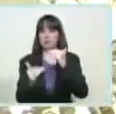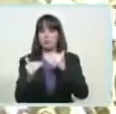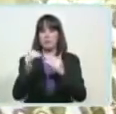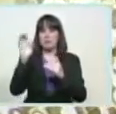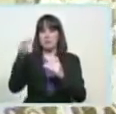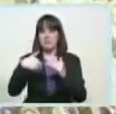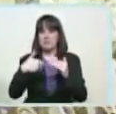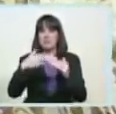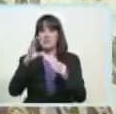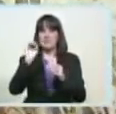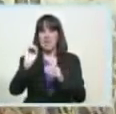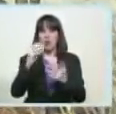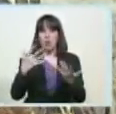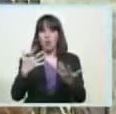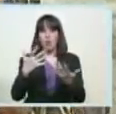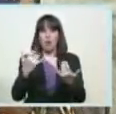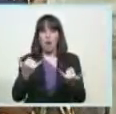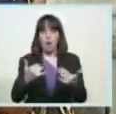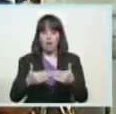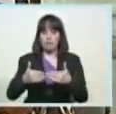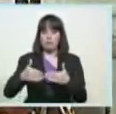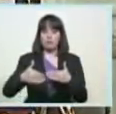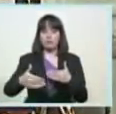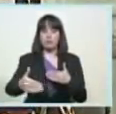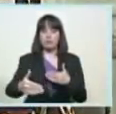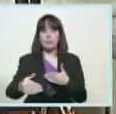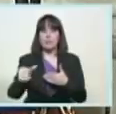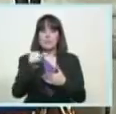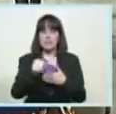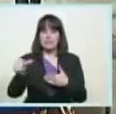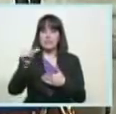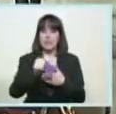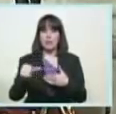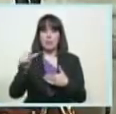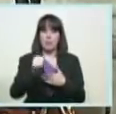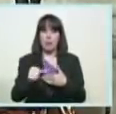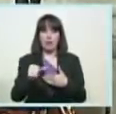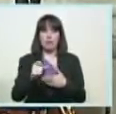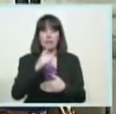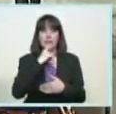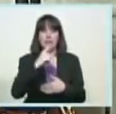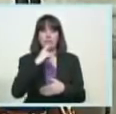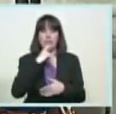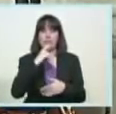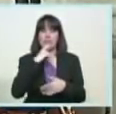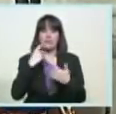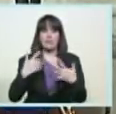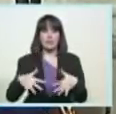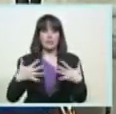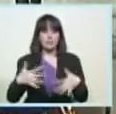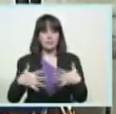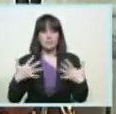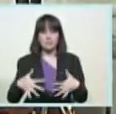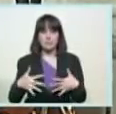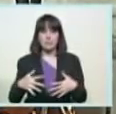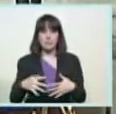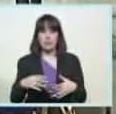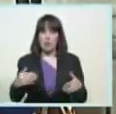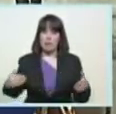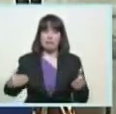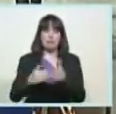dudas estas semanas que han pasado han sido crudas en la